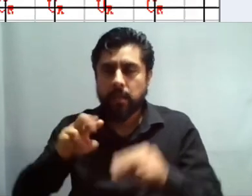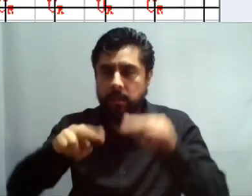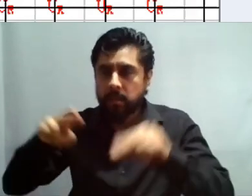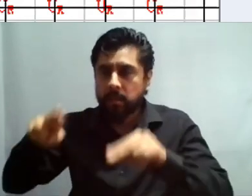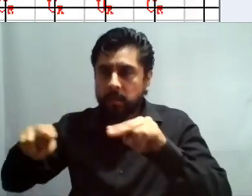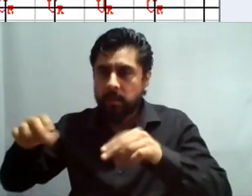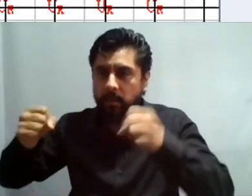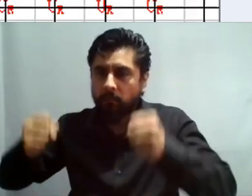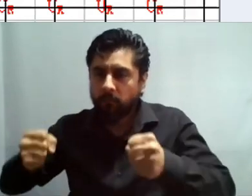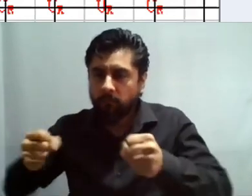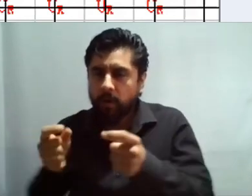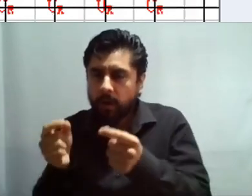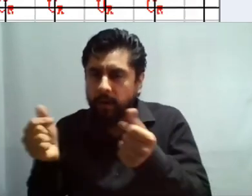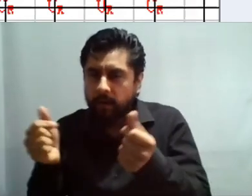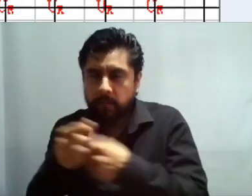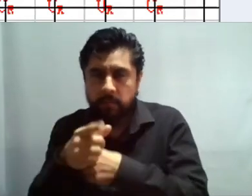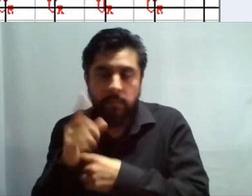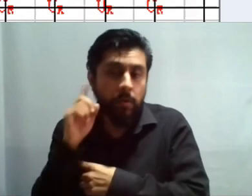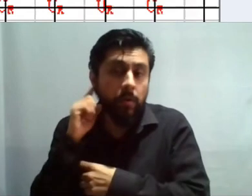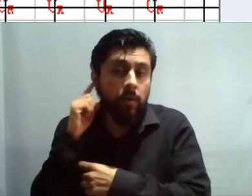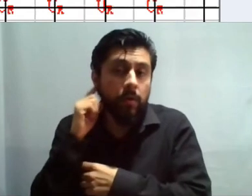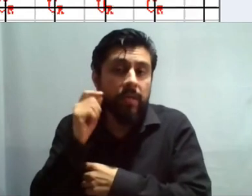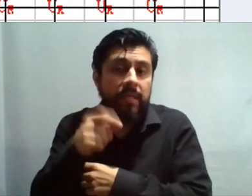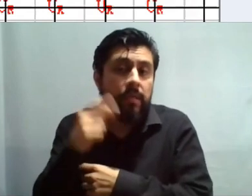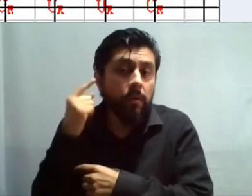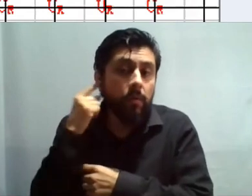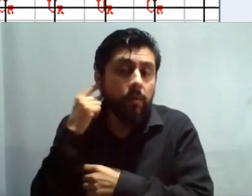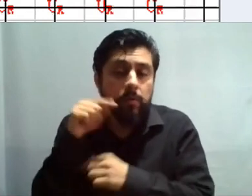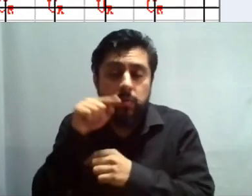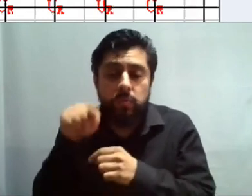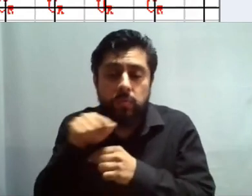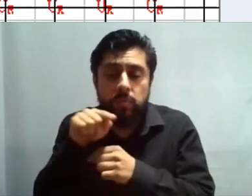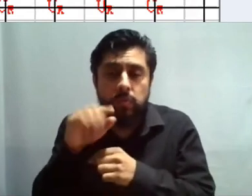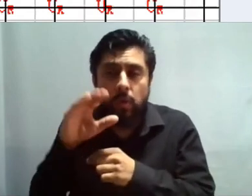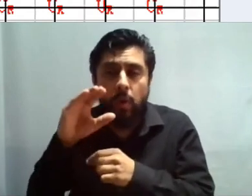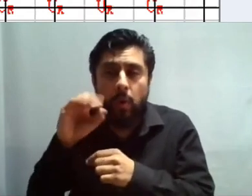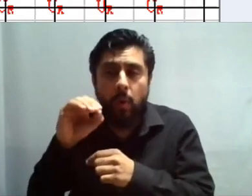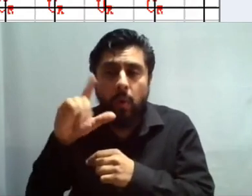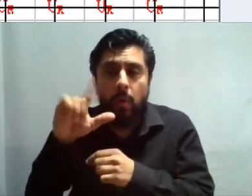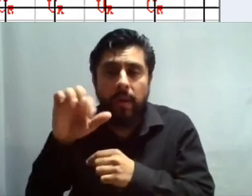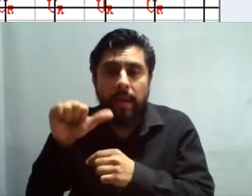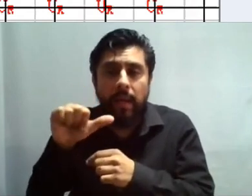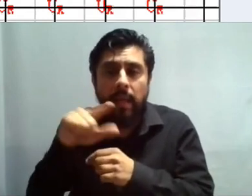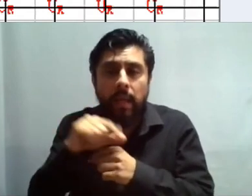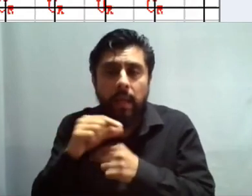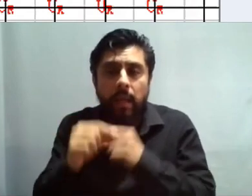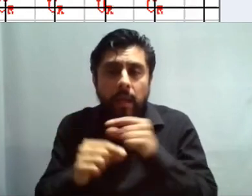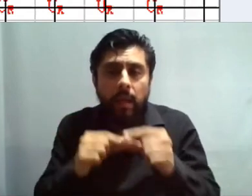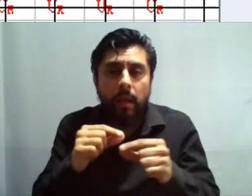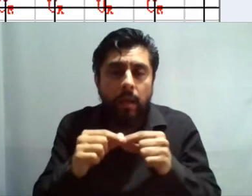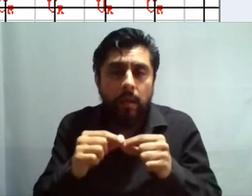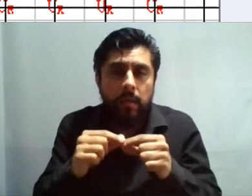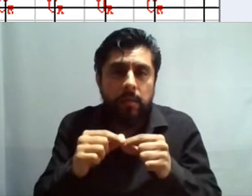Que nuestro oído, nuestro caracol, por alguna razón a determinar, porque puede haber muchas, ha dejado de